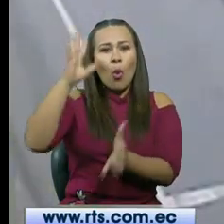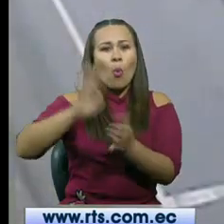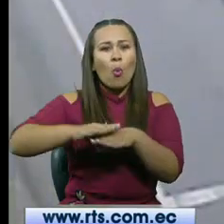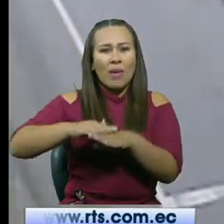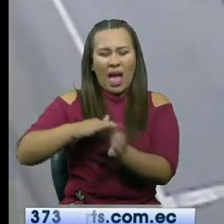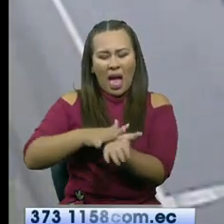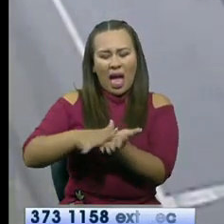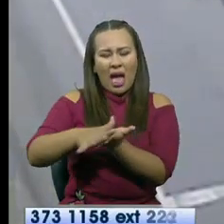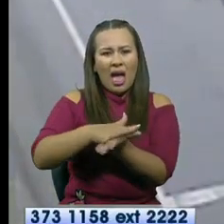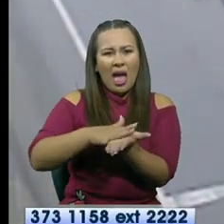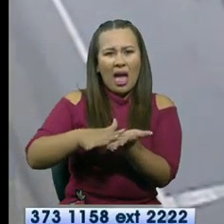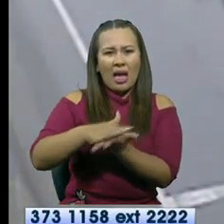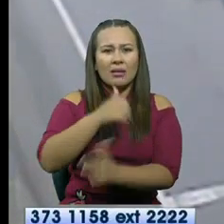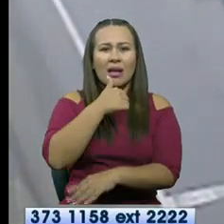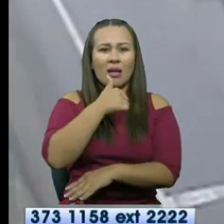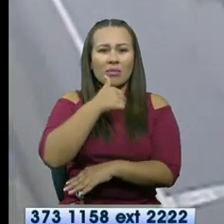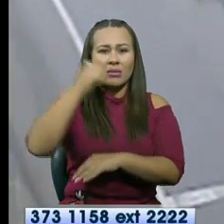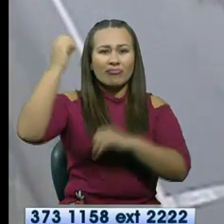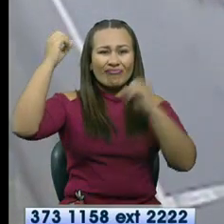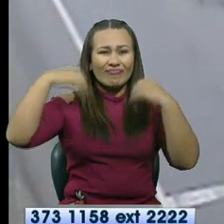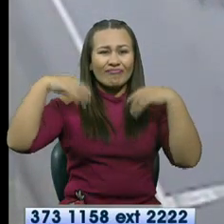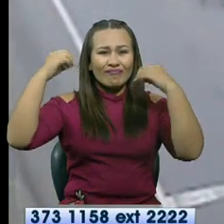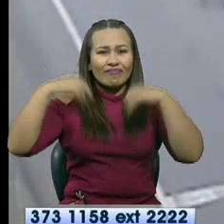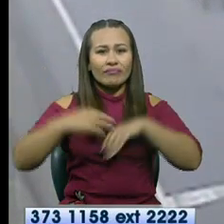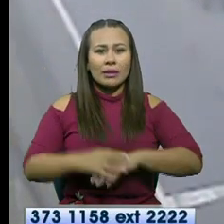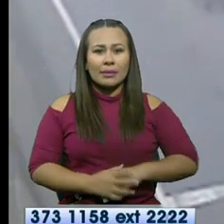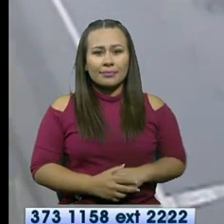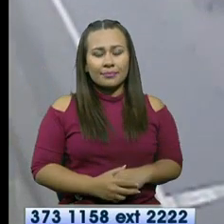y de ahí los resultados.